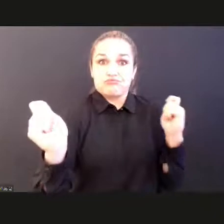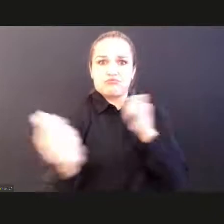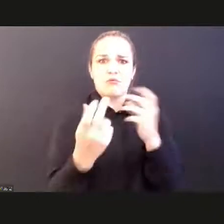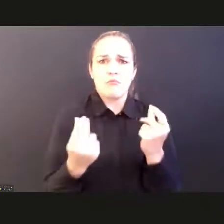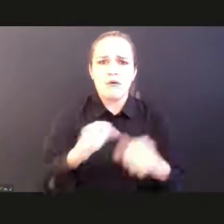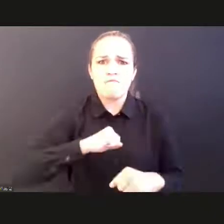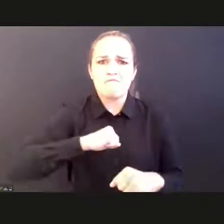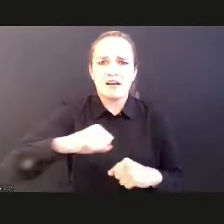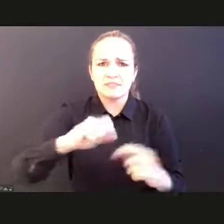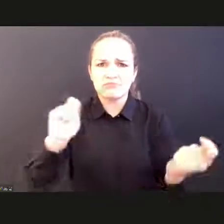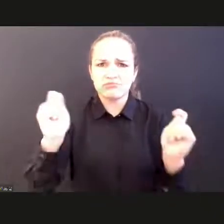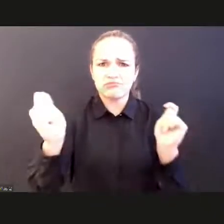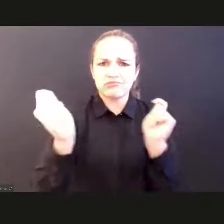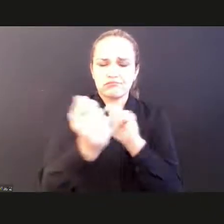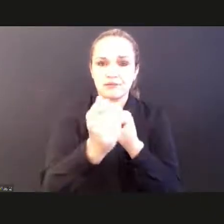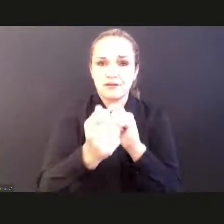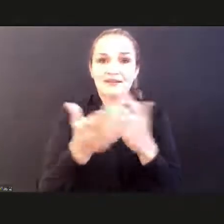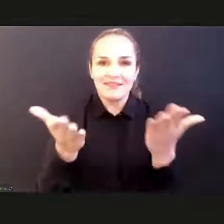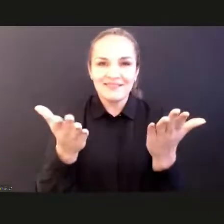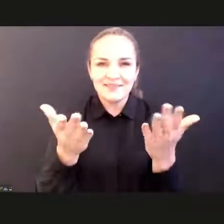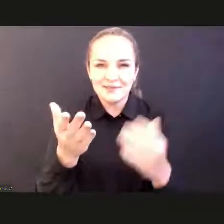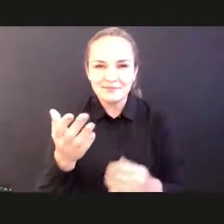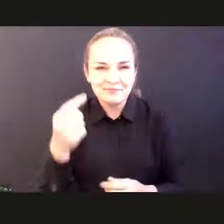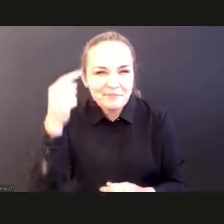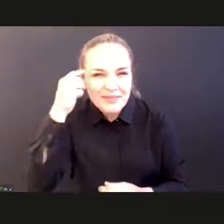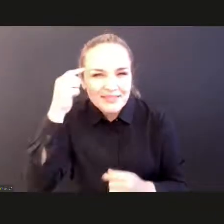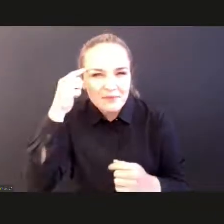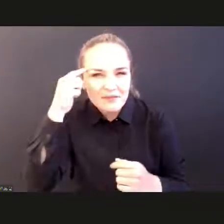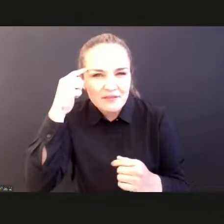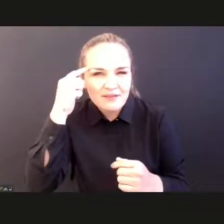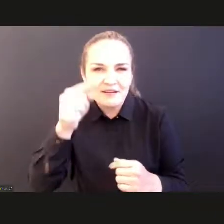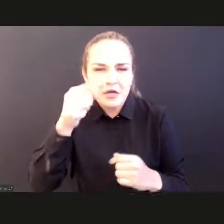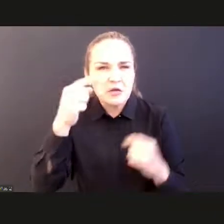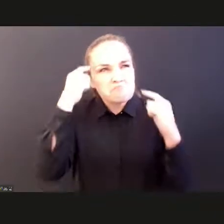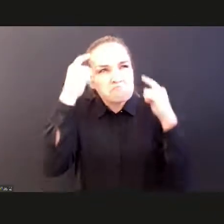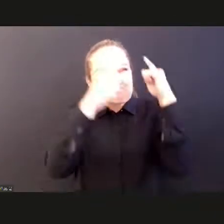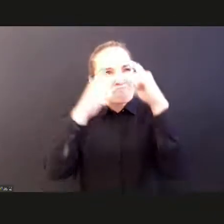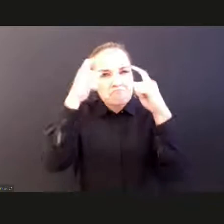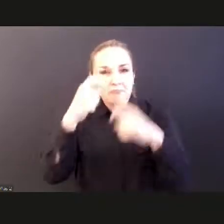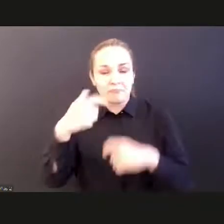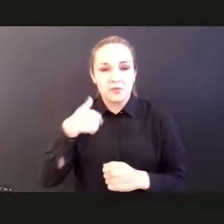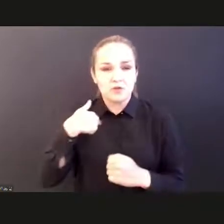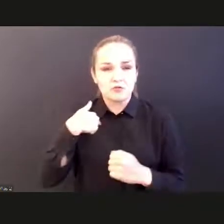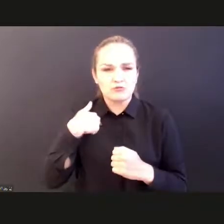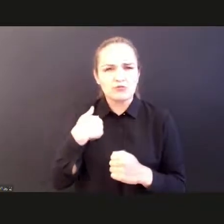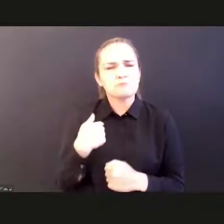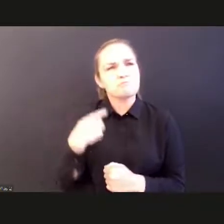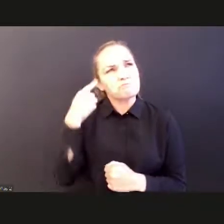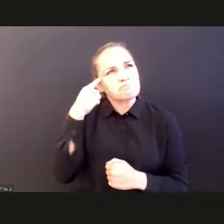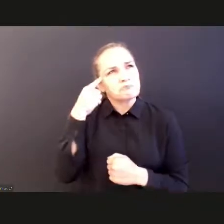Esto solamente como un pequeño pensamiento cuando leí 5 veces el título,